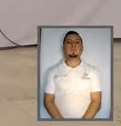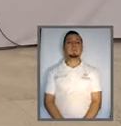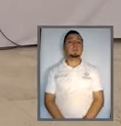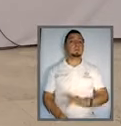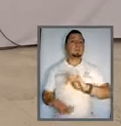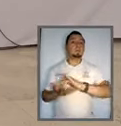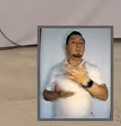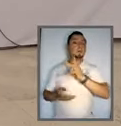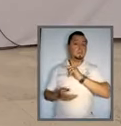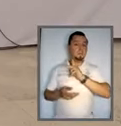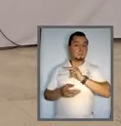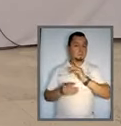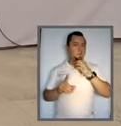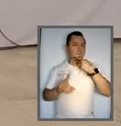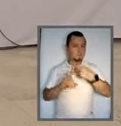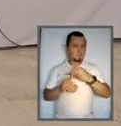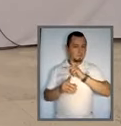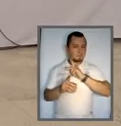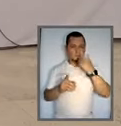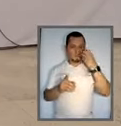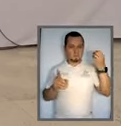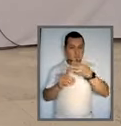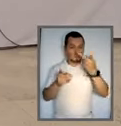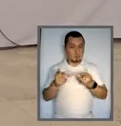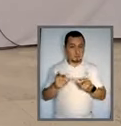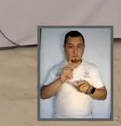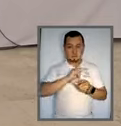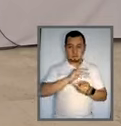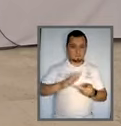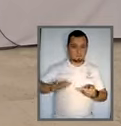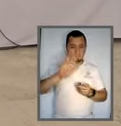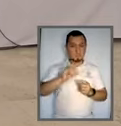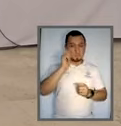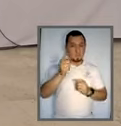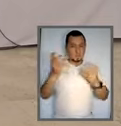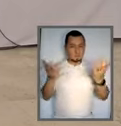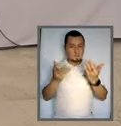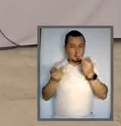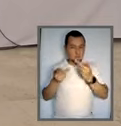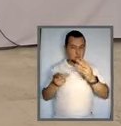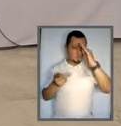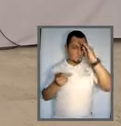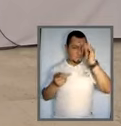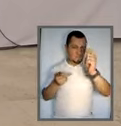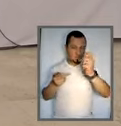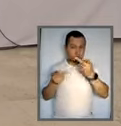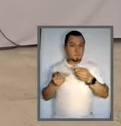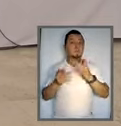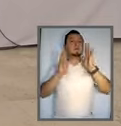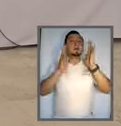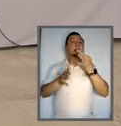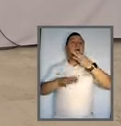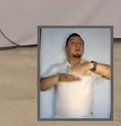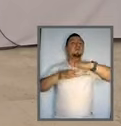Gracias, Alfonso. Diría que adicionalmente estamos terminando de procesar algunas decisiones sobre las que todavía no podemos dar un